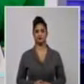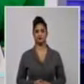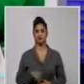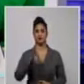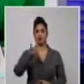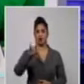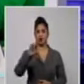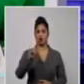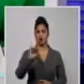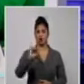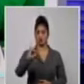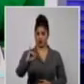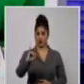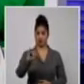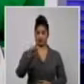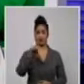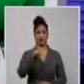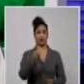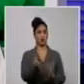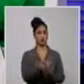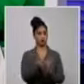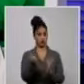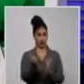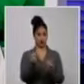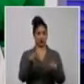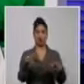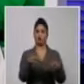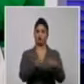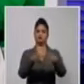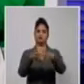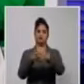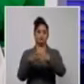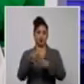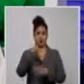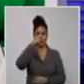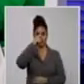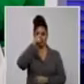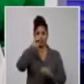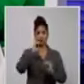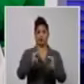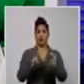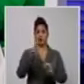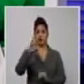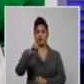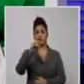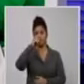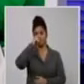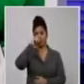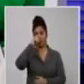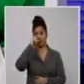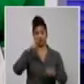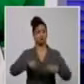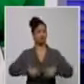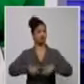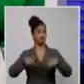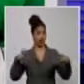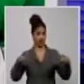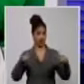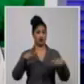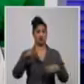confirmados por grupos de edades menores de 20 años, cifra muy elevada,